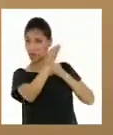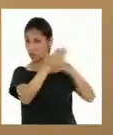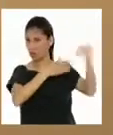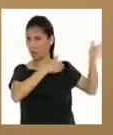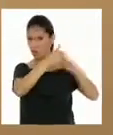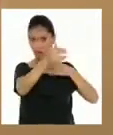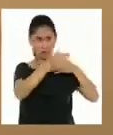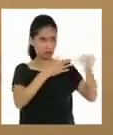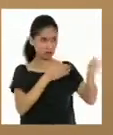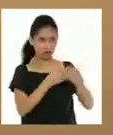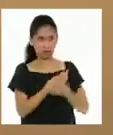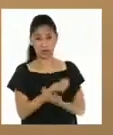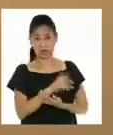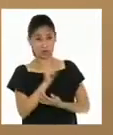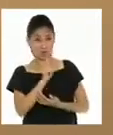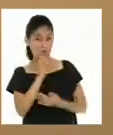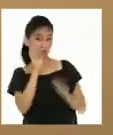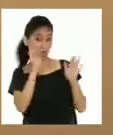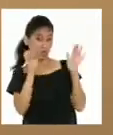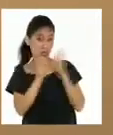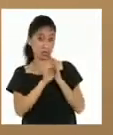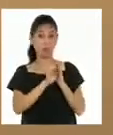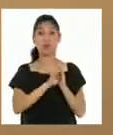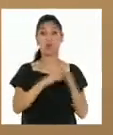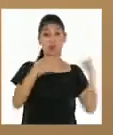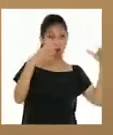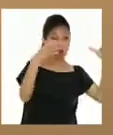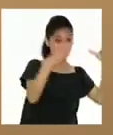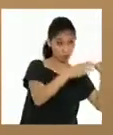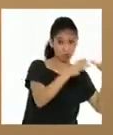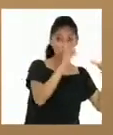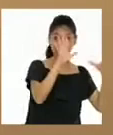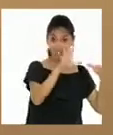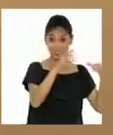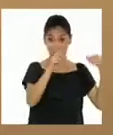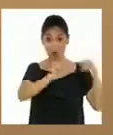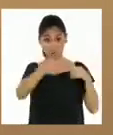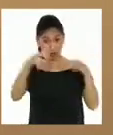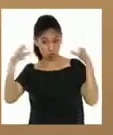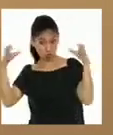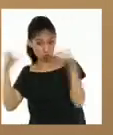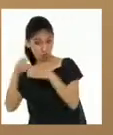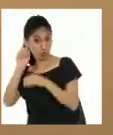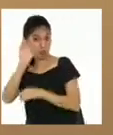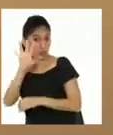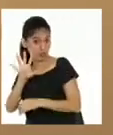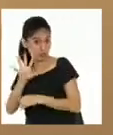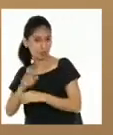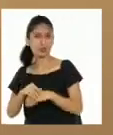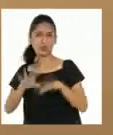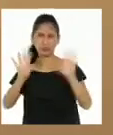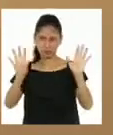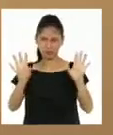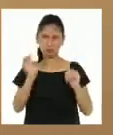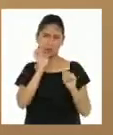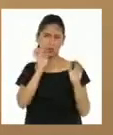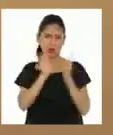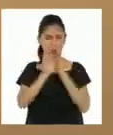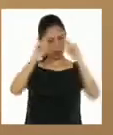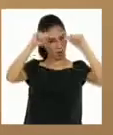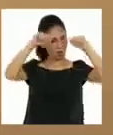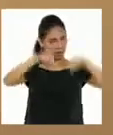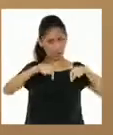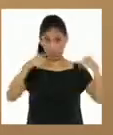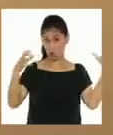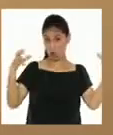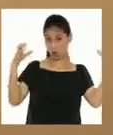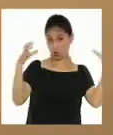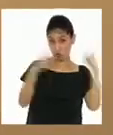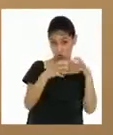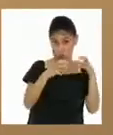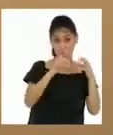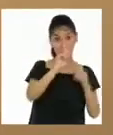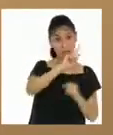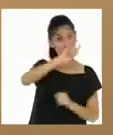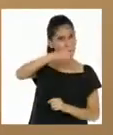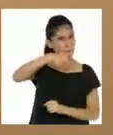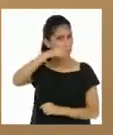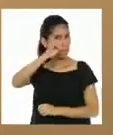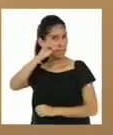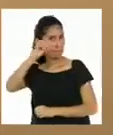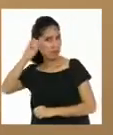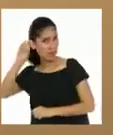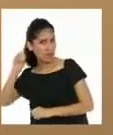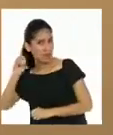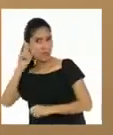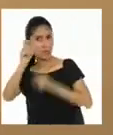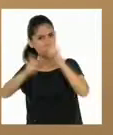por ejemplo, de 5 en 5. Si tuviéramos una población de 1000 personas y necesitamos una muestra de 100, para definir